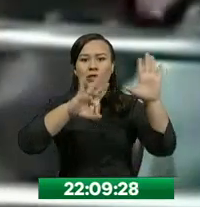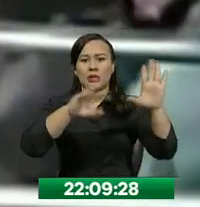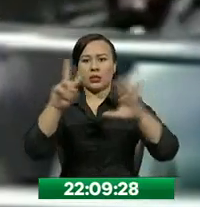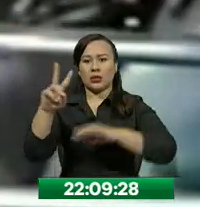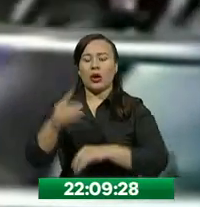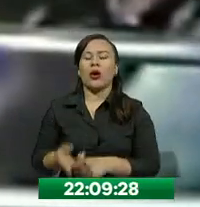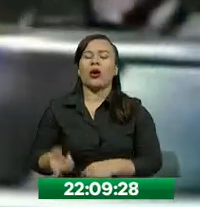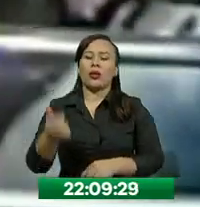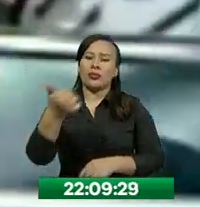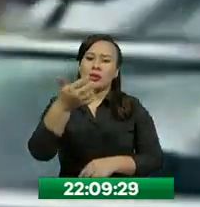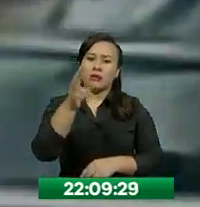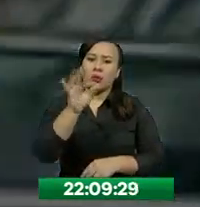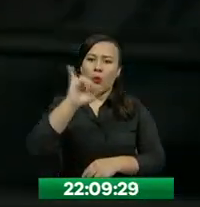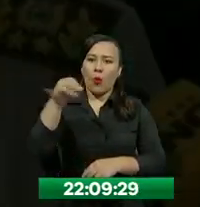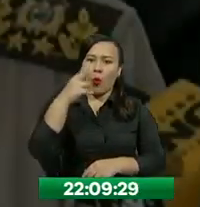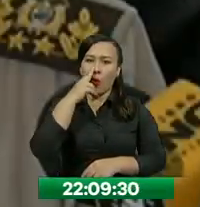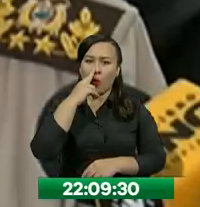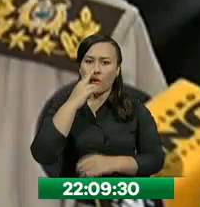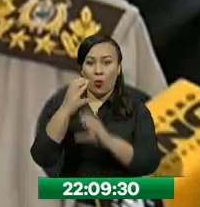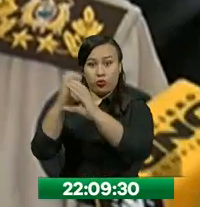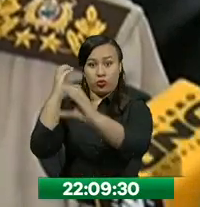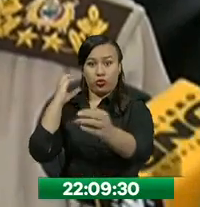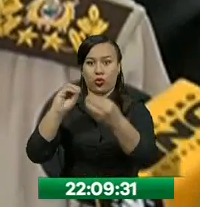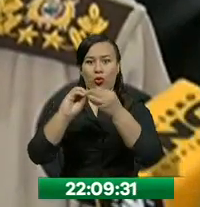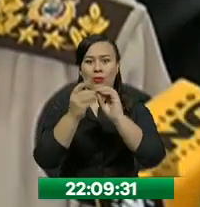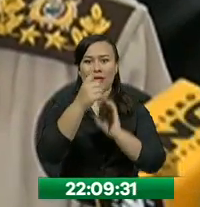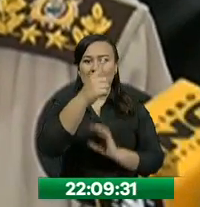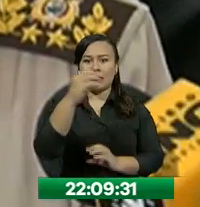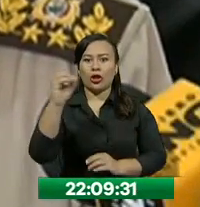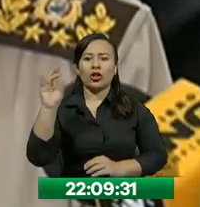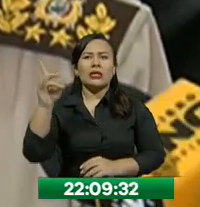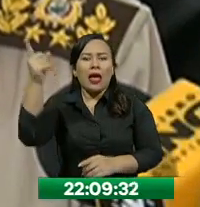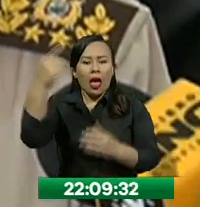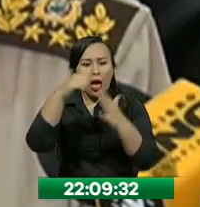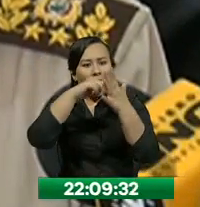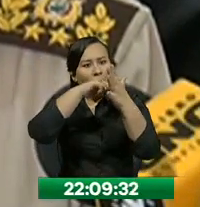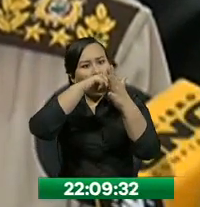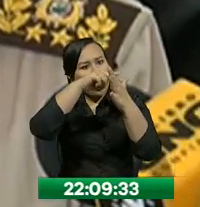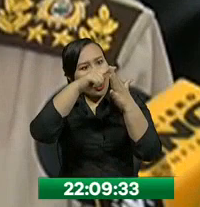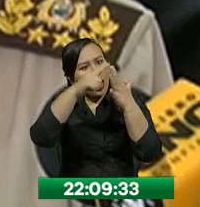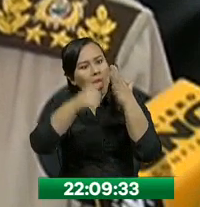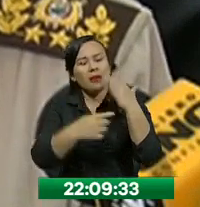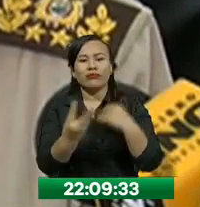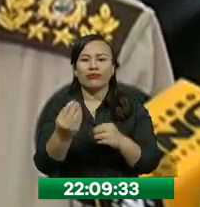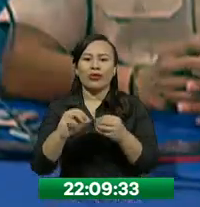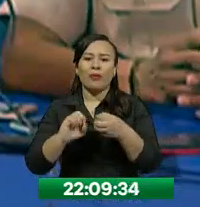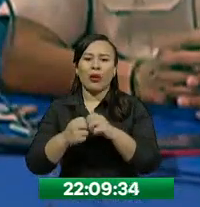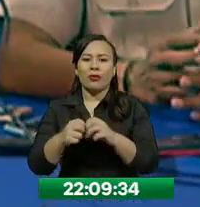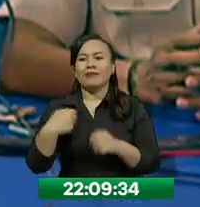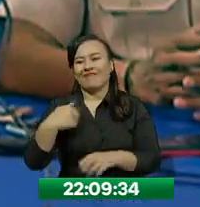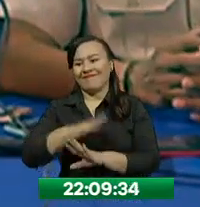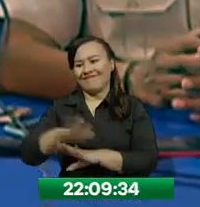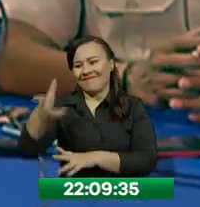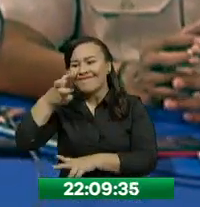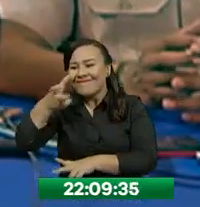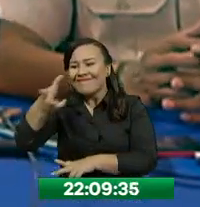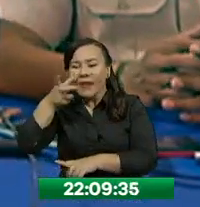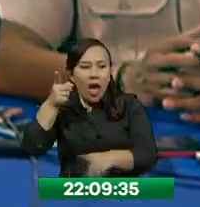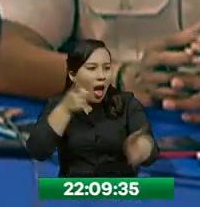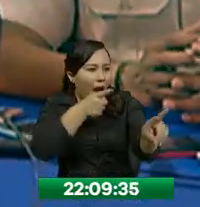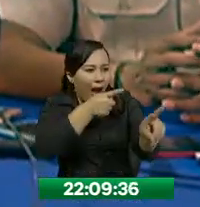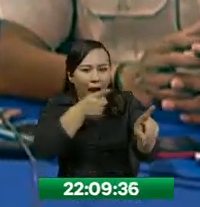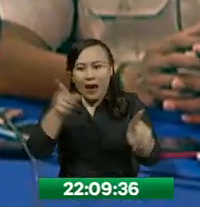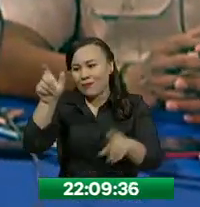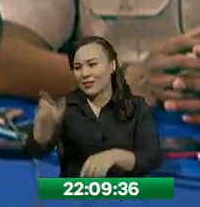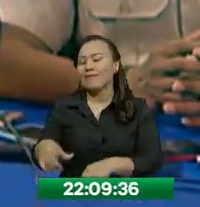de julio en el robo de bus de la línea 107. Es decir, ellos ya tenían su modalidad. La Policía Nacional informó que los